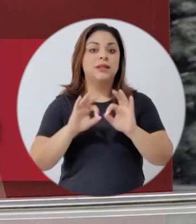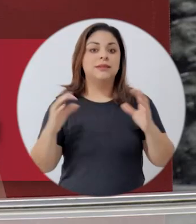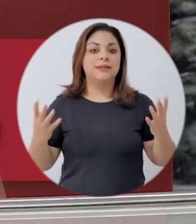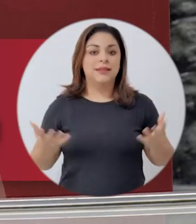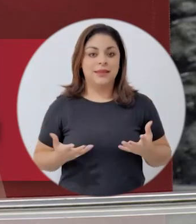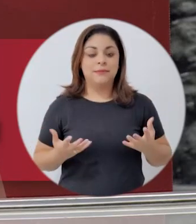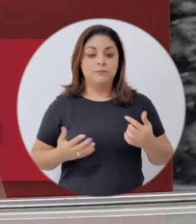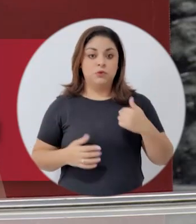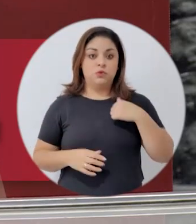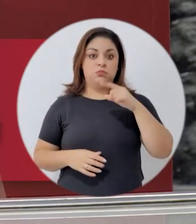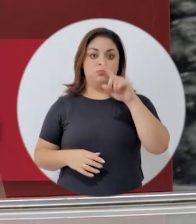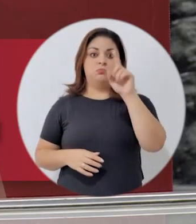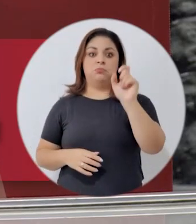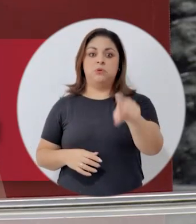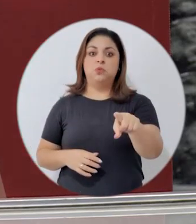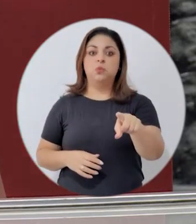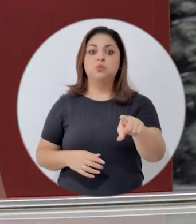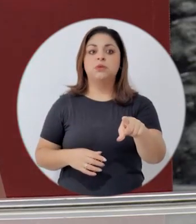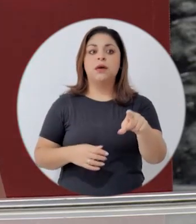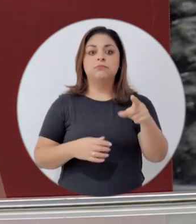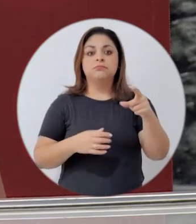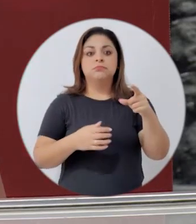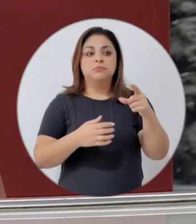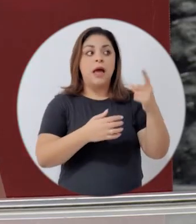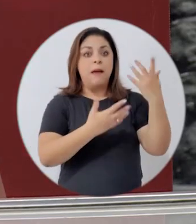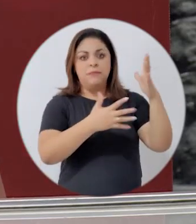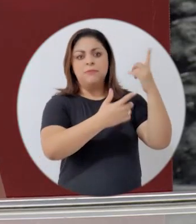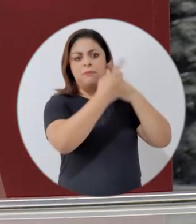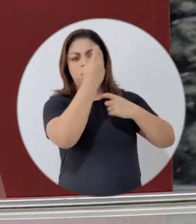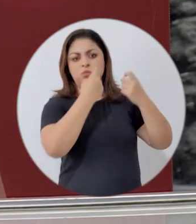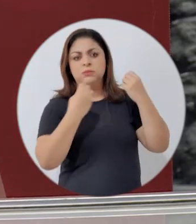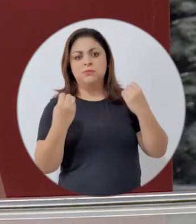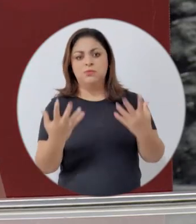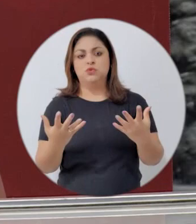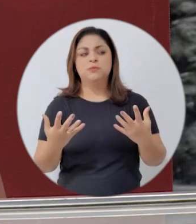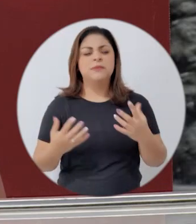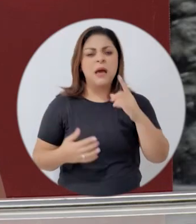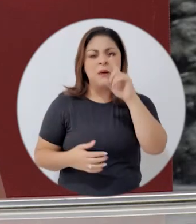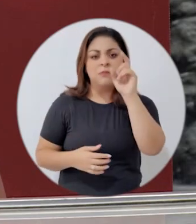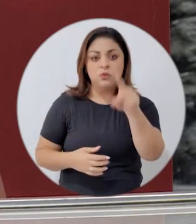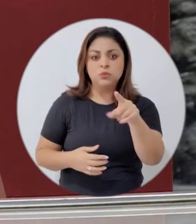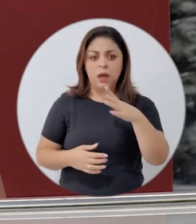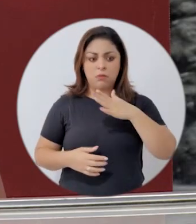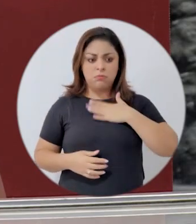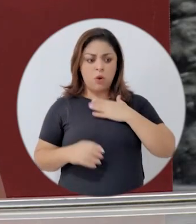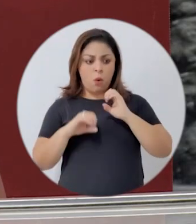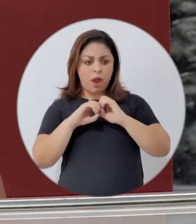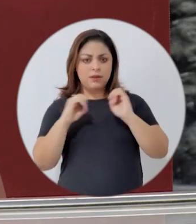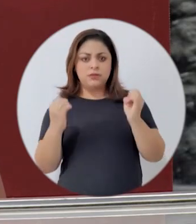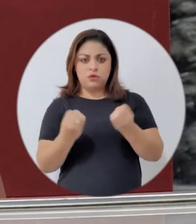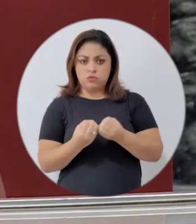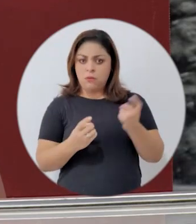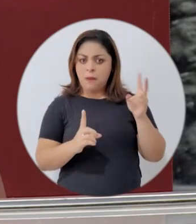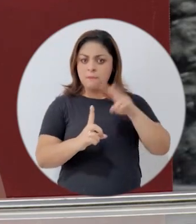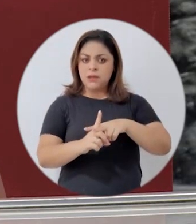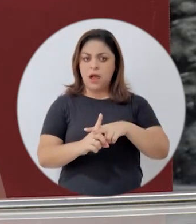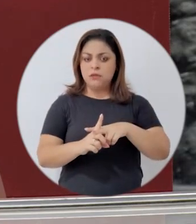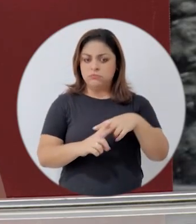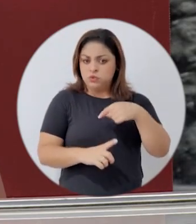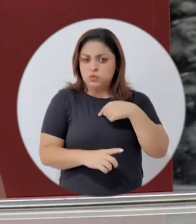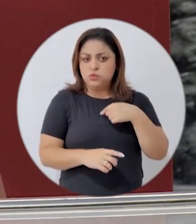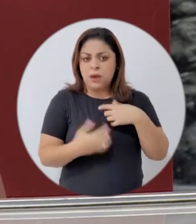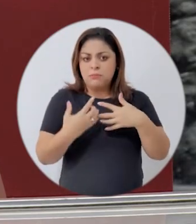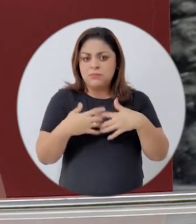es, una pregunta que a mí me hacen por lo menos muchísimo como consultor es, ¿a mi organización le aplica? Es que yo soy una